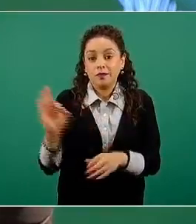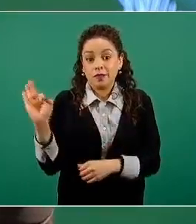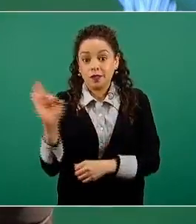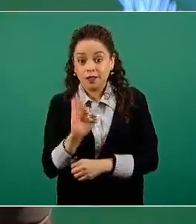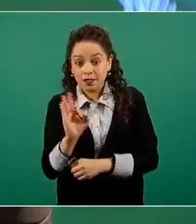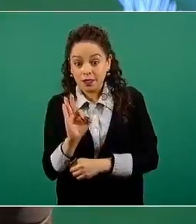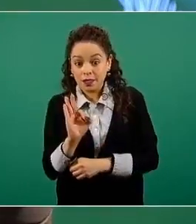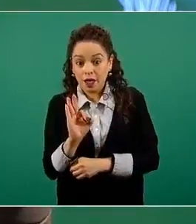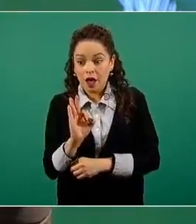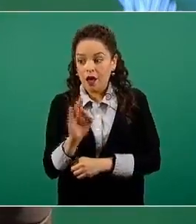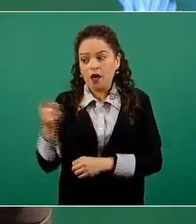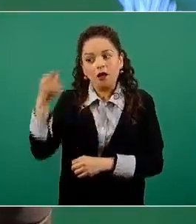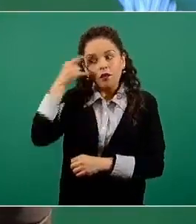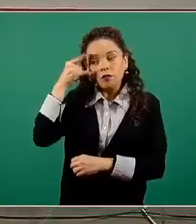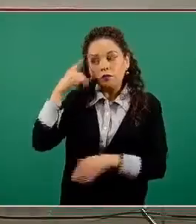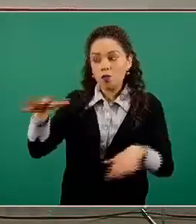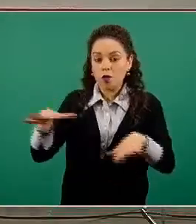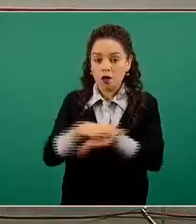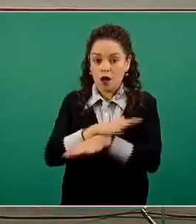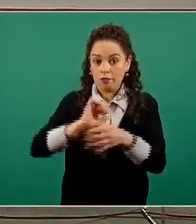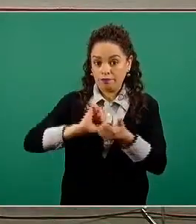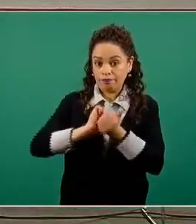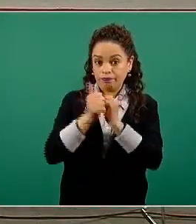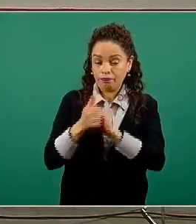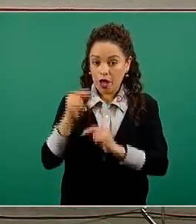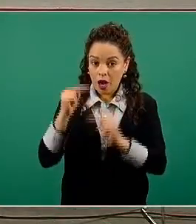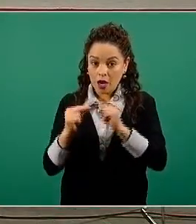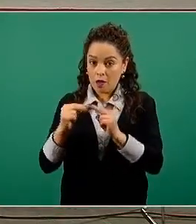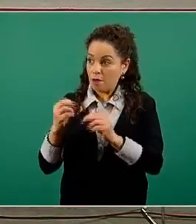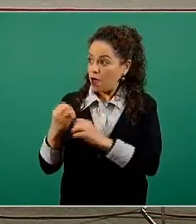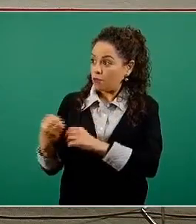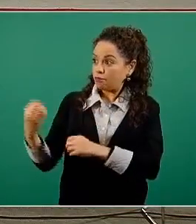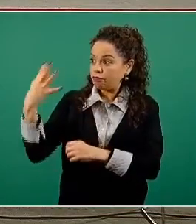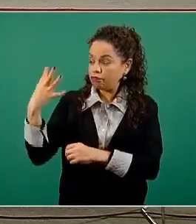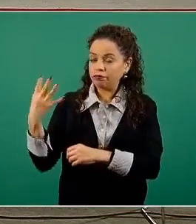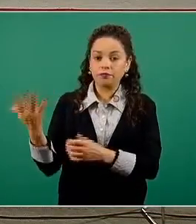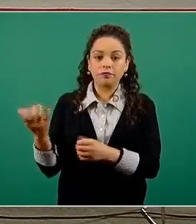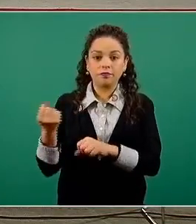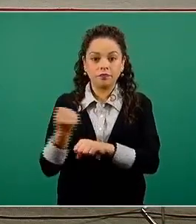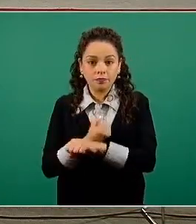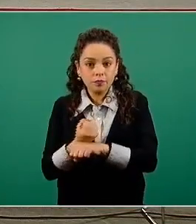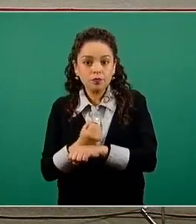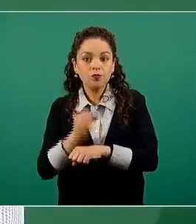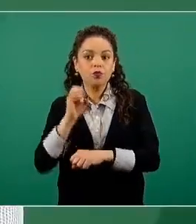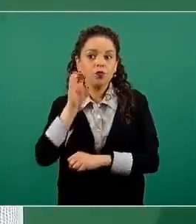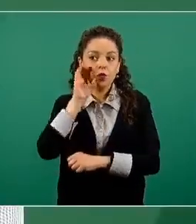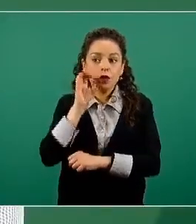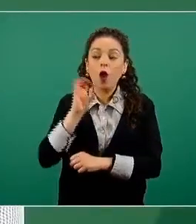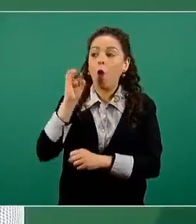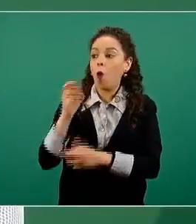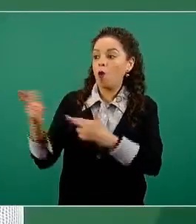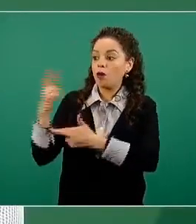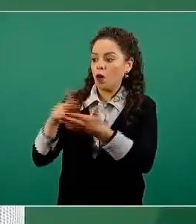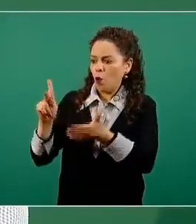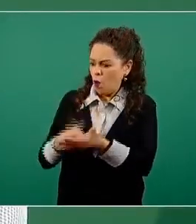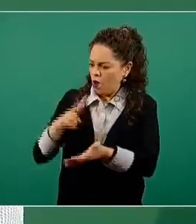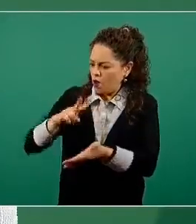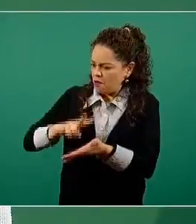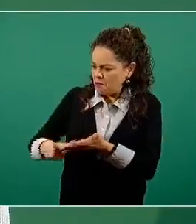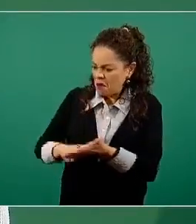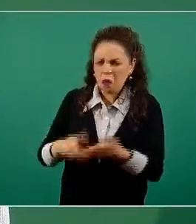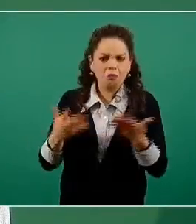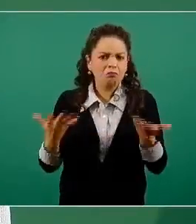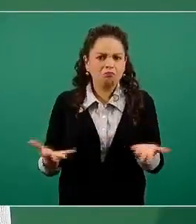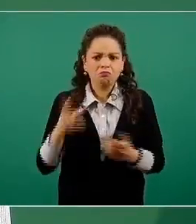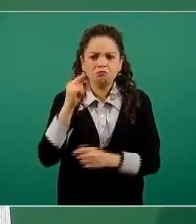Campeche cambiara a un nivel de riesgo mayor, pero luego volviera nuevamente a bajar al verde, entonces la estrategia pudiera